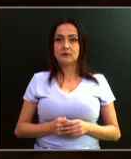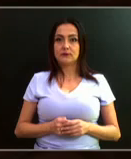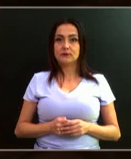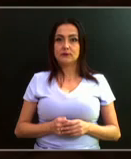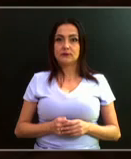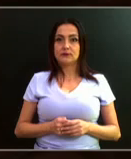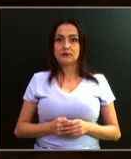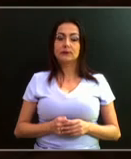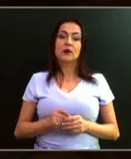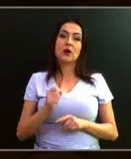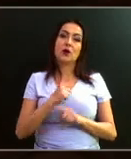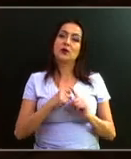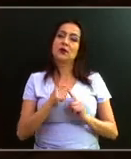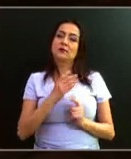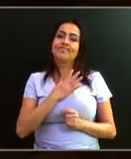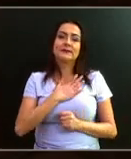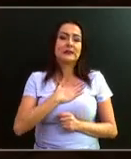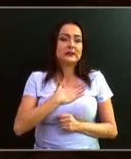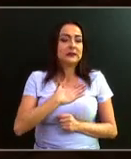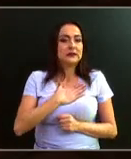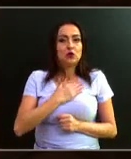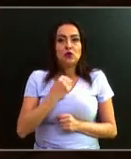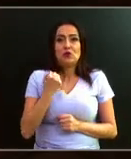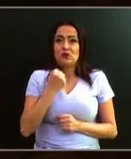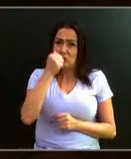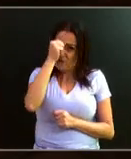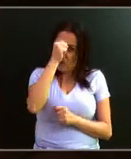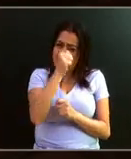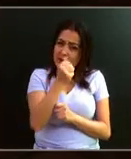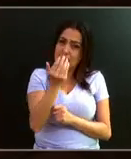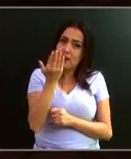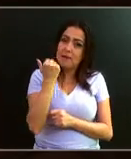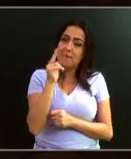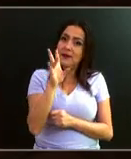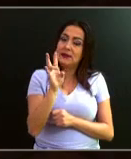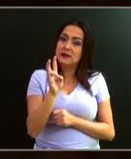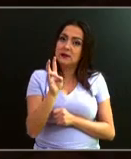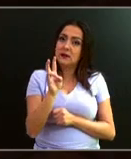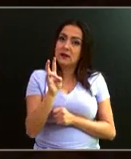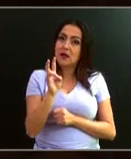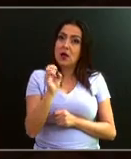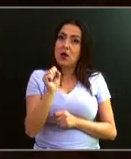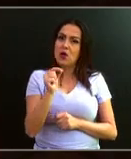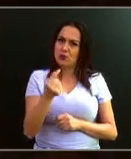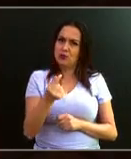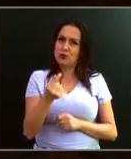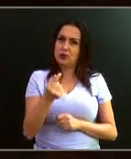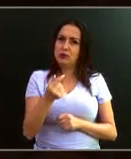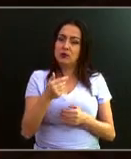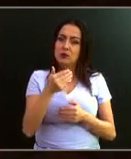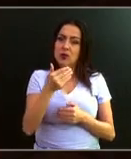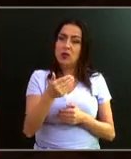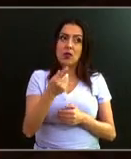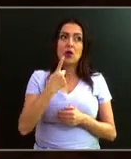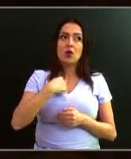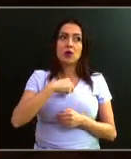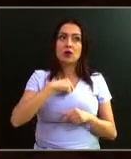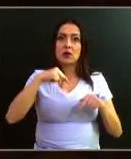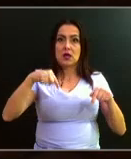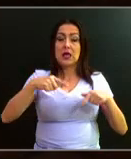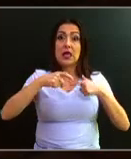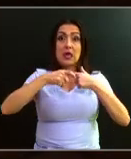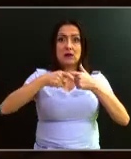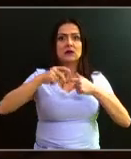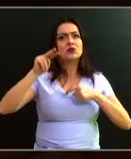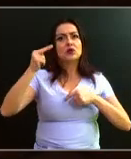Paul, es un caso desgarrador. ¿Se acuerdan ustedes el pasado 27 de agosto exactamente, cuando nosotros acá en Exe